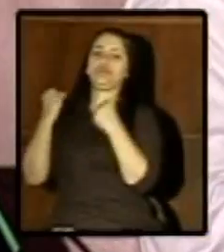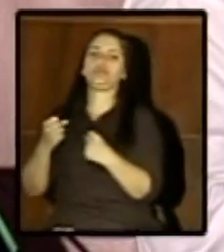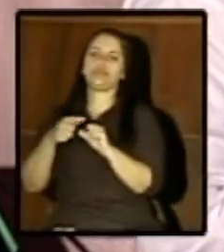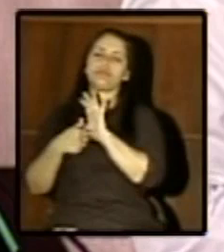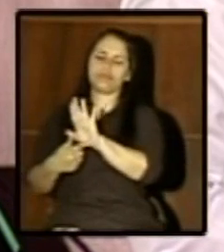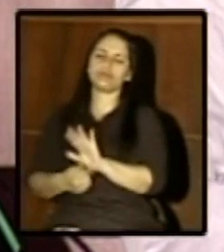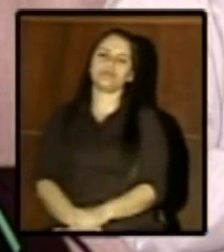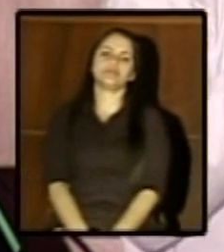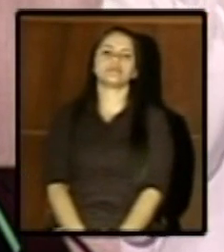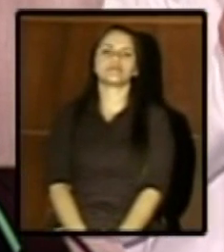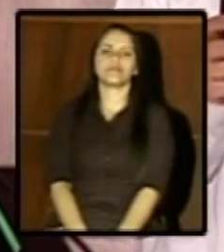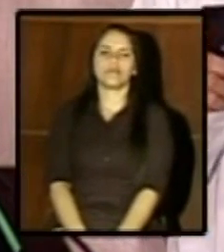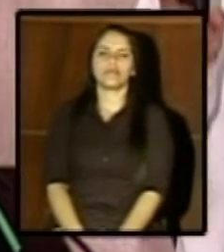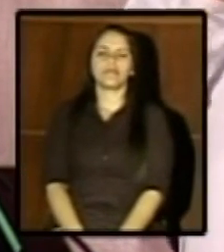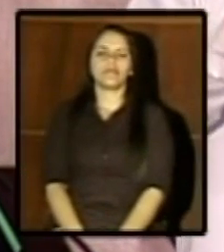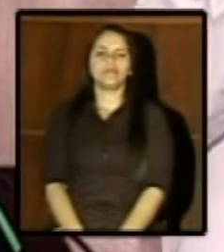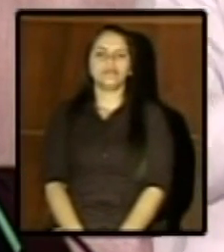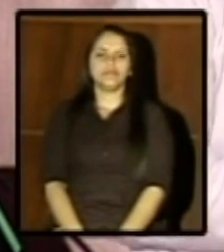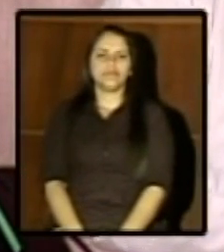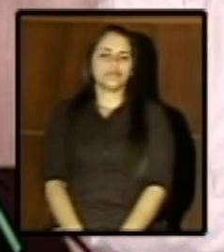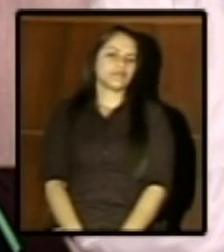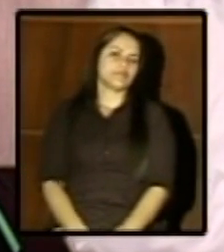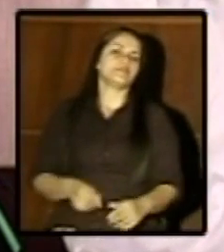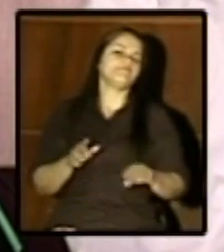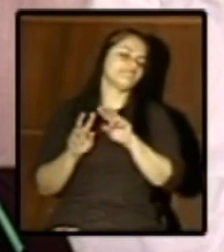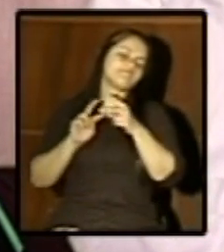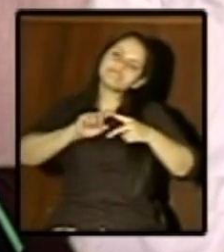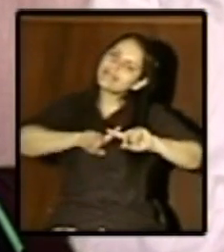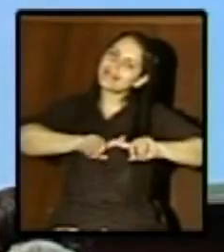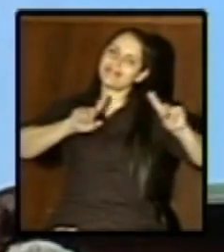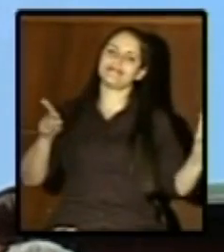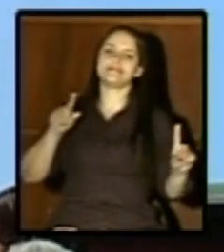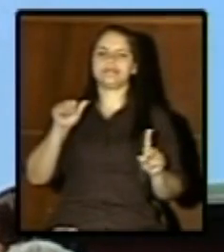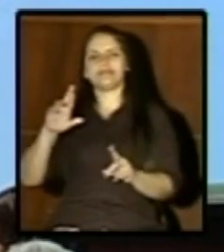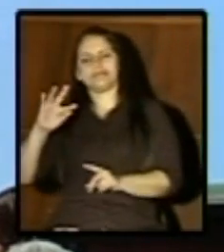son espectros amplios pues, que pueden ir de leve a cuadros muy incapacitantes y severos.